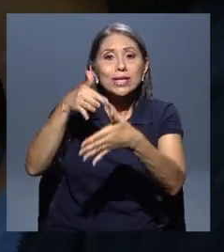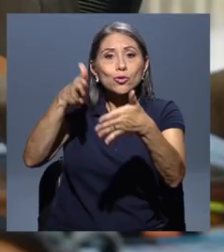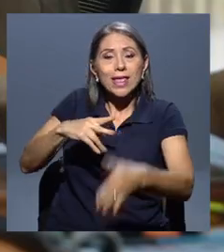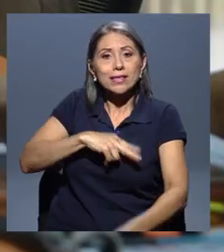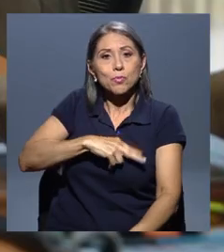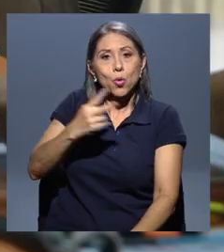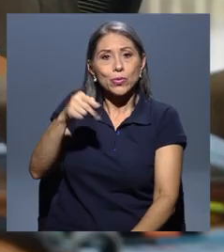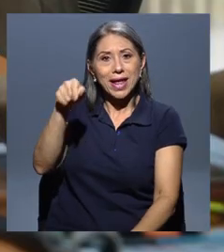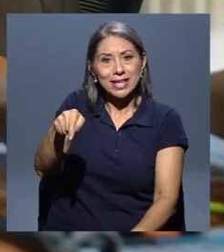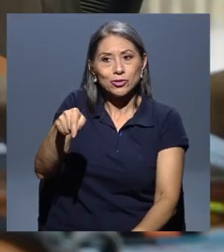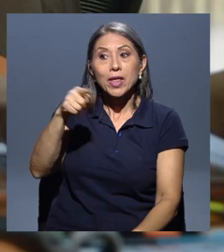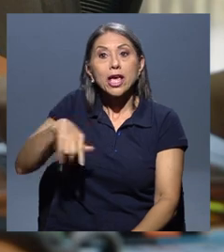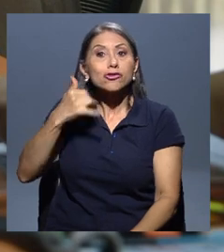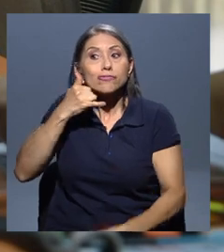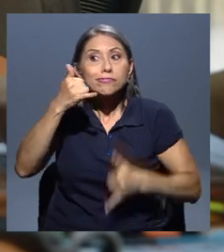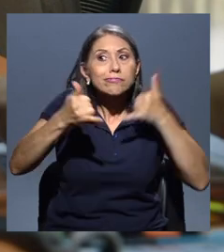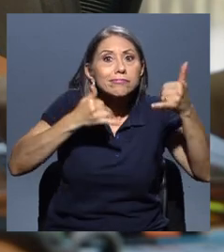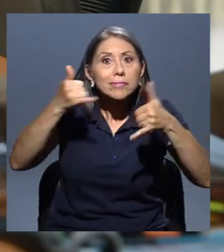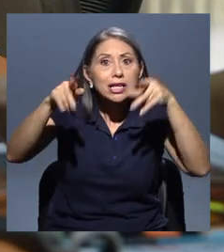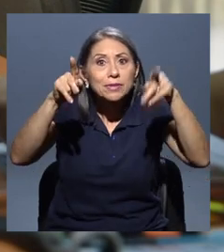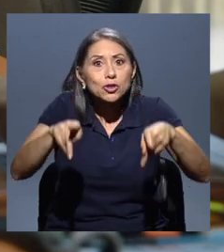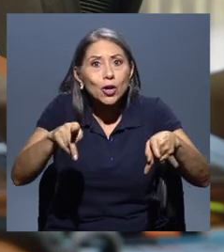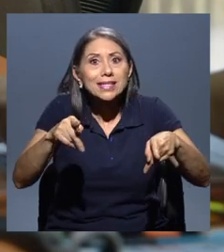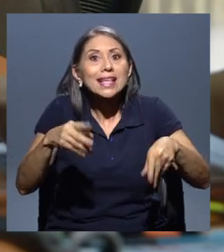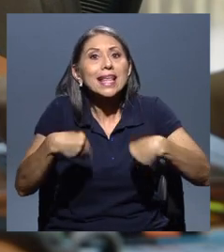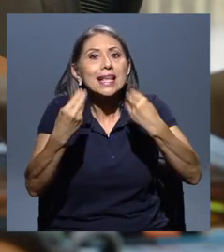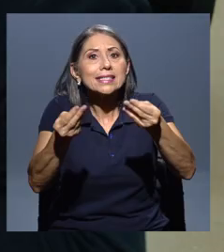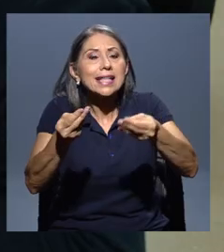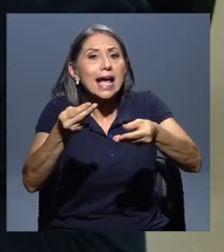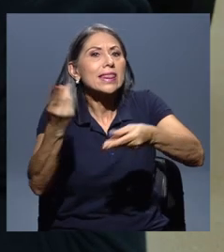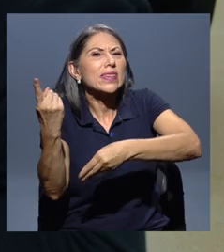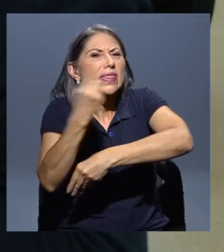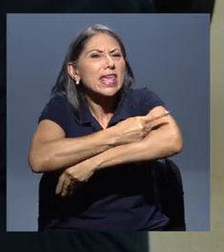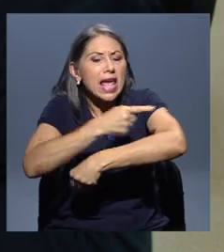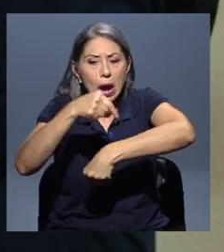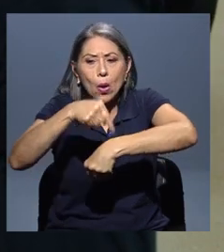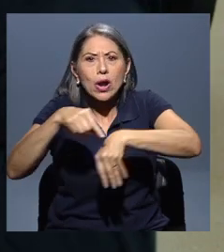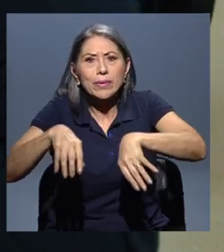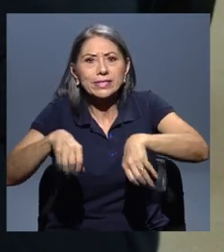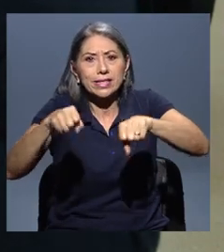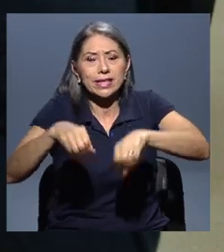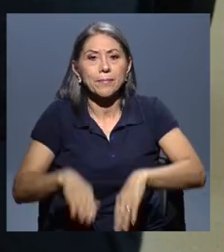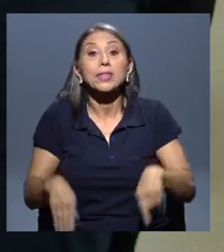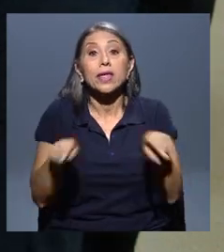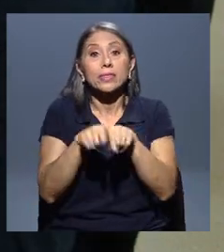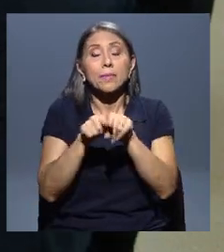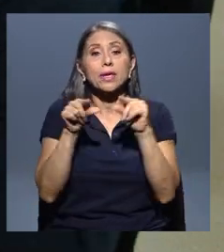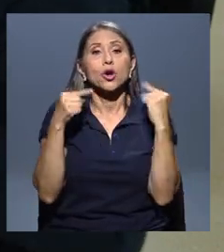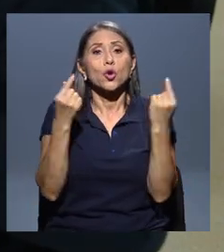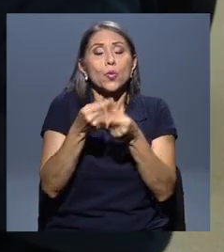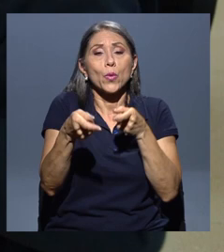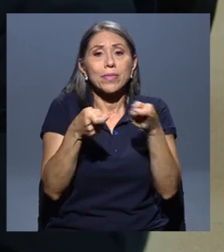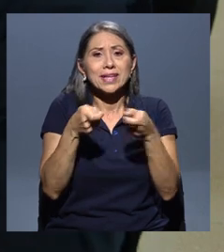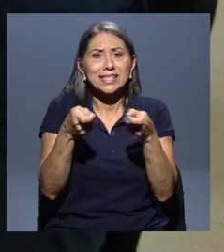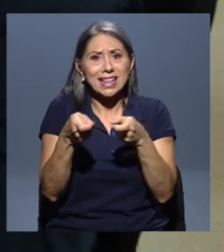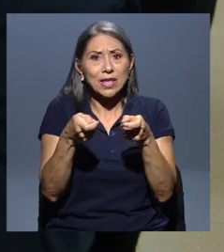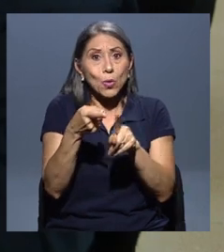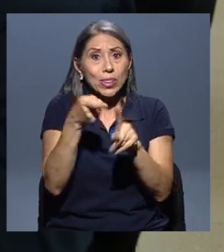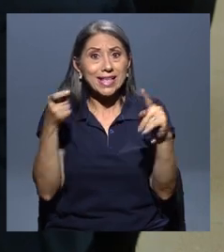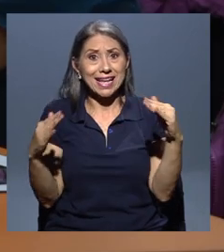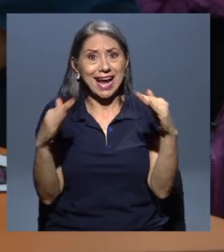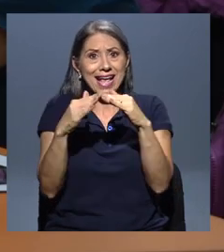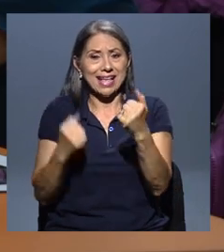voluntariado, quienes contactan a los beneficiados y les asignan una cita. De igual forma, un grupo administrativo también apoya esta labor desde sus